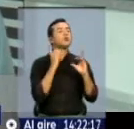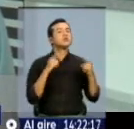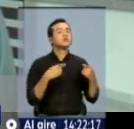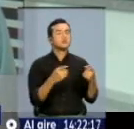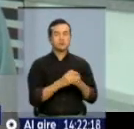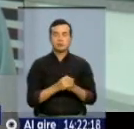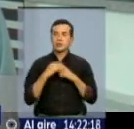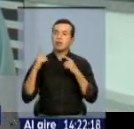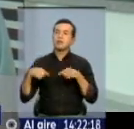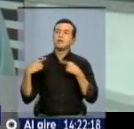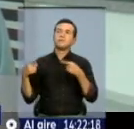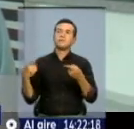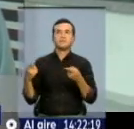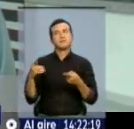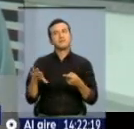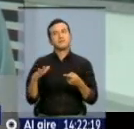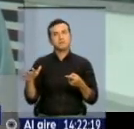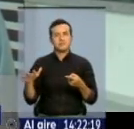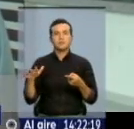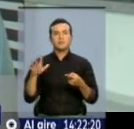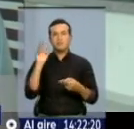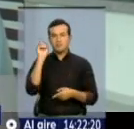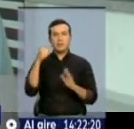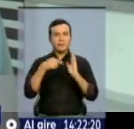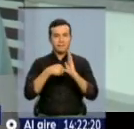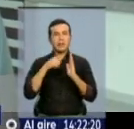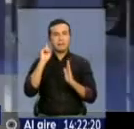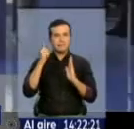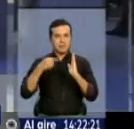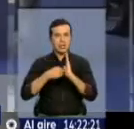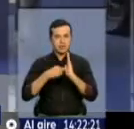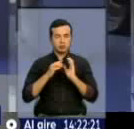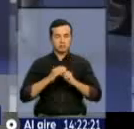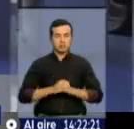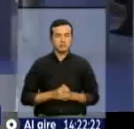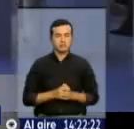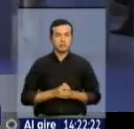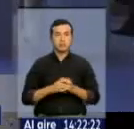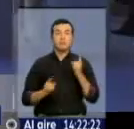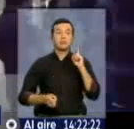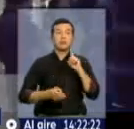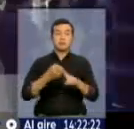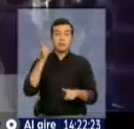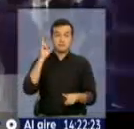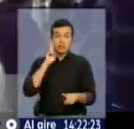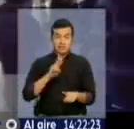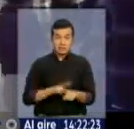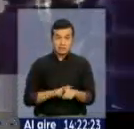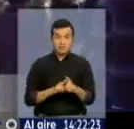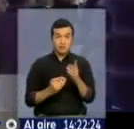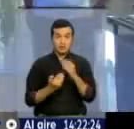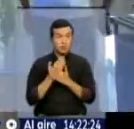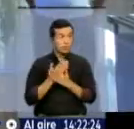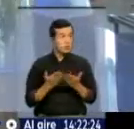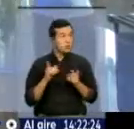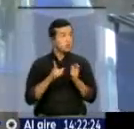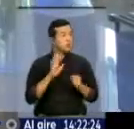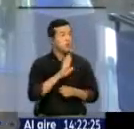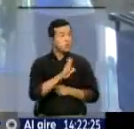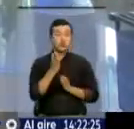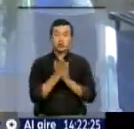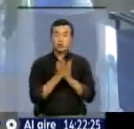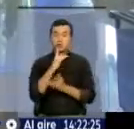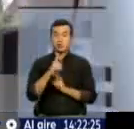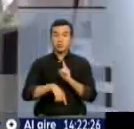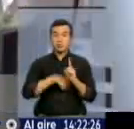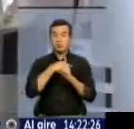puede ir? Diariamente pasa de las mil frecuencias. Al ser la primera en modernizarse en Manabí, los usuarios cuentan con servicios